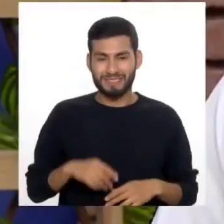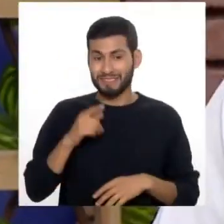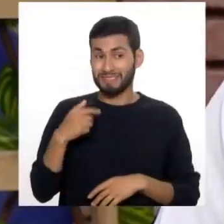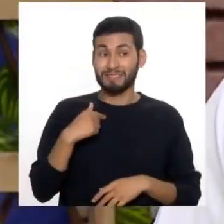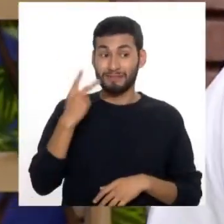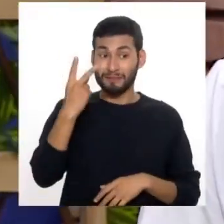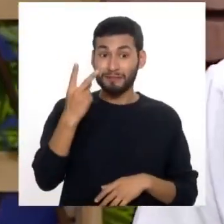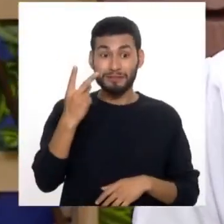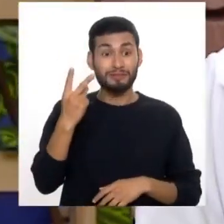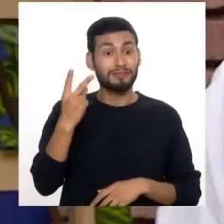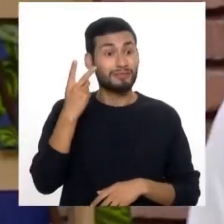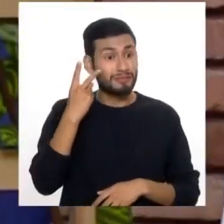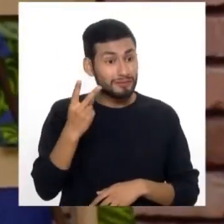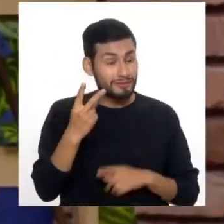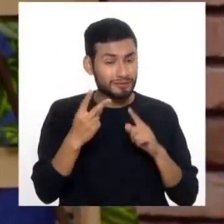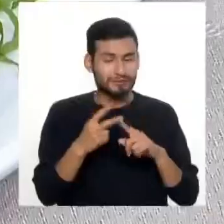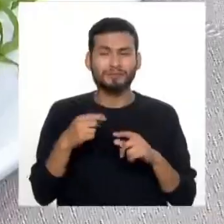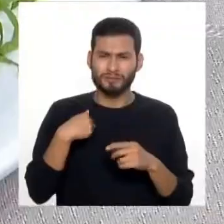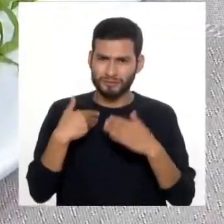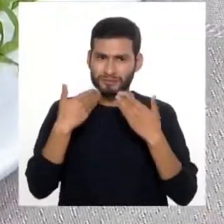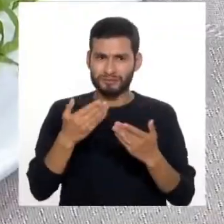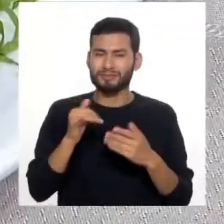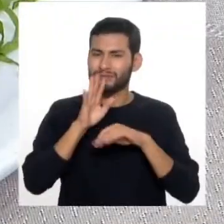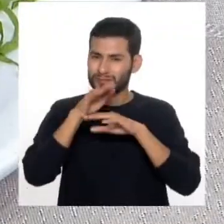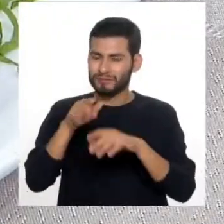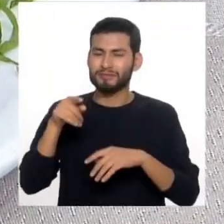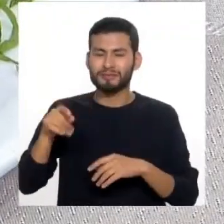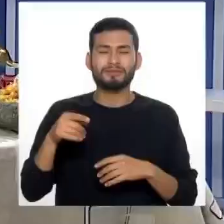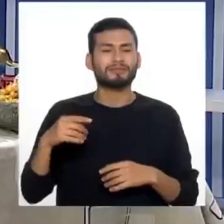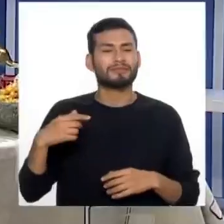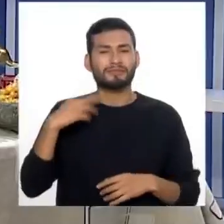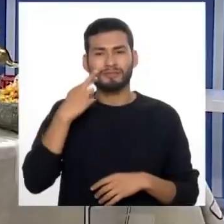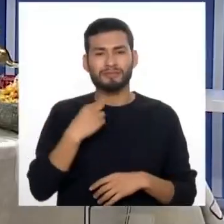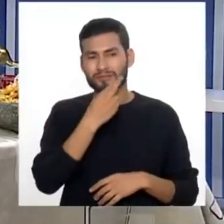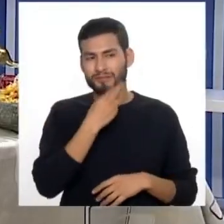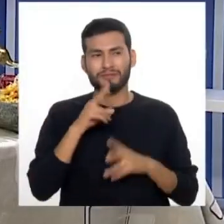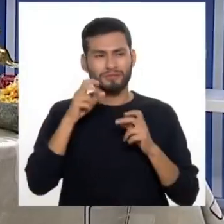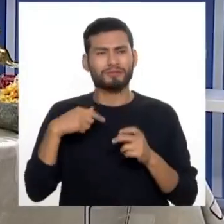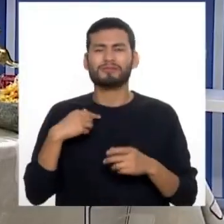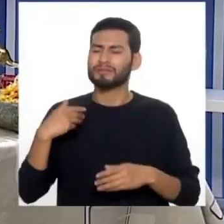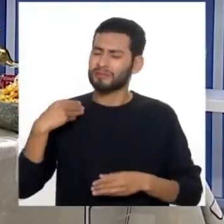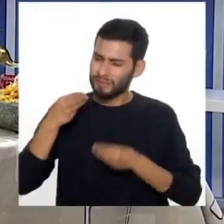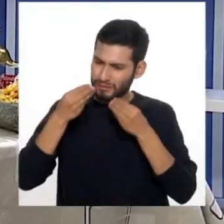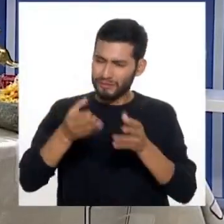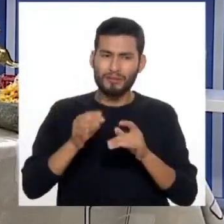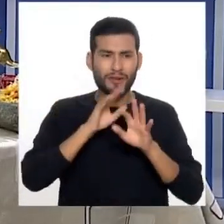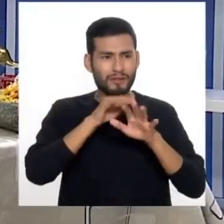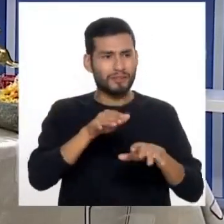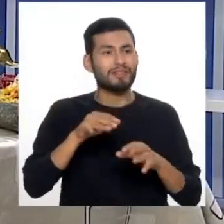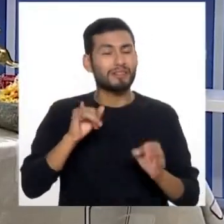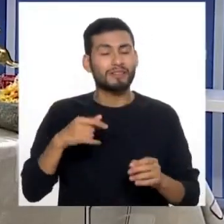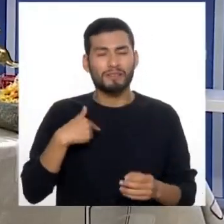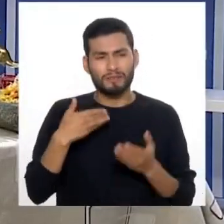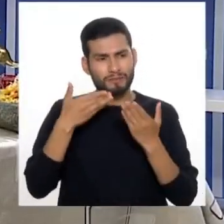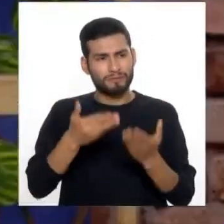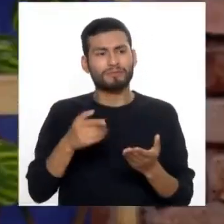muchacha. Hay dos. Porque somos generosos como el mar. Puerto Norte es nuestro eslogan, generosos como el mar, y como tal presentamos nuestro chorito de ese modo. Y